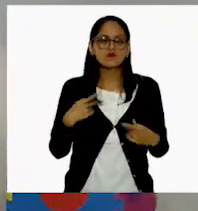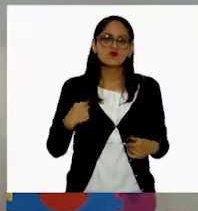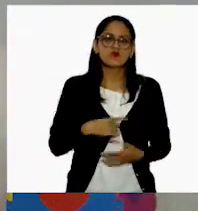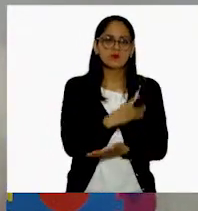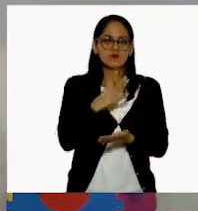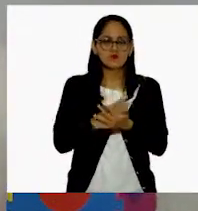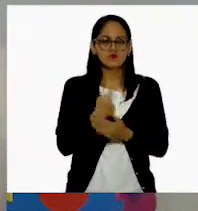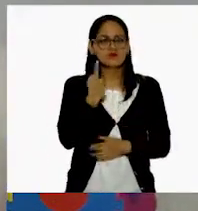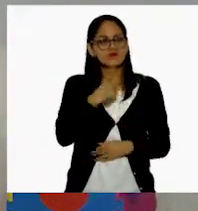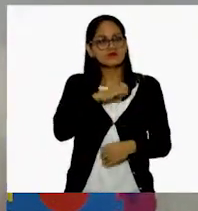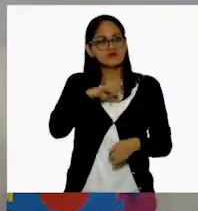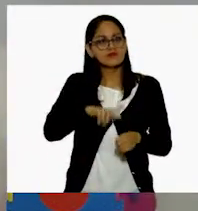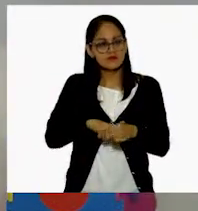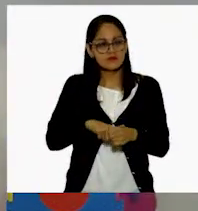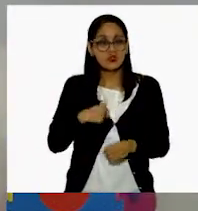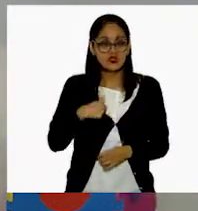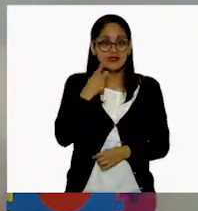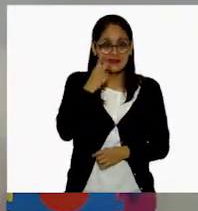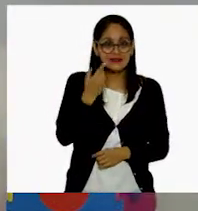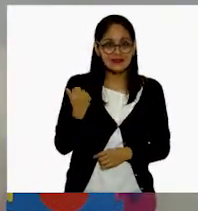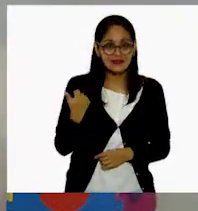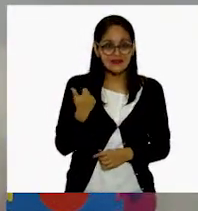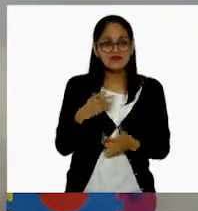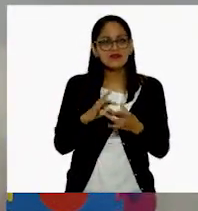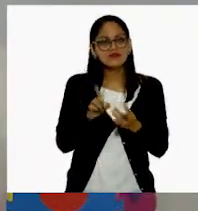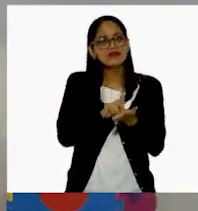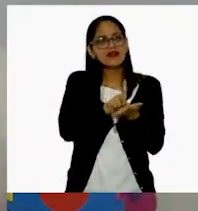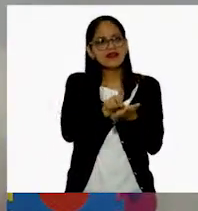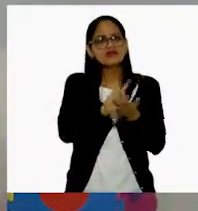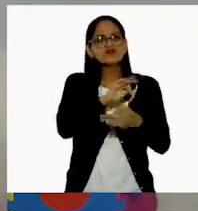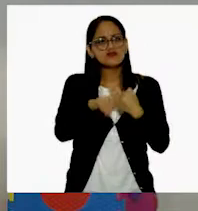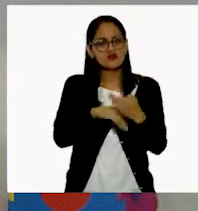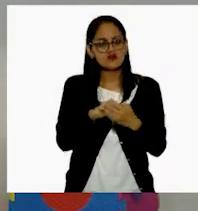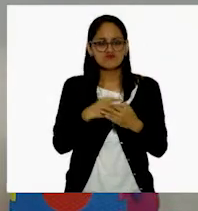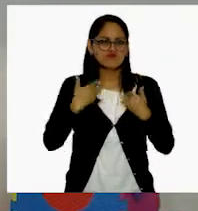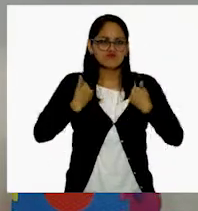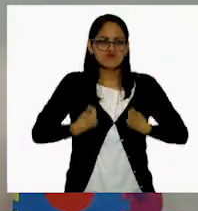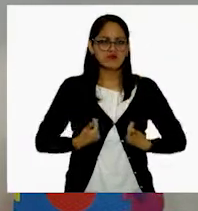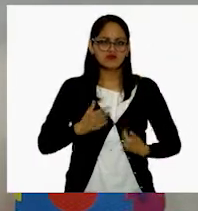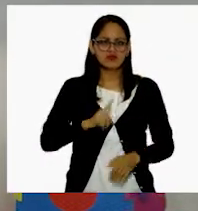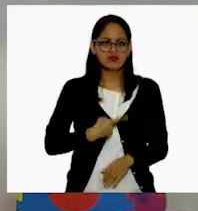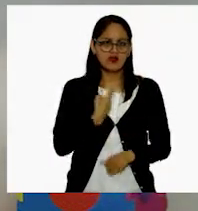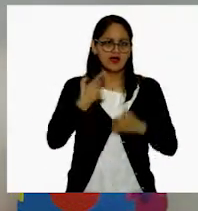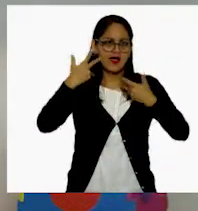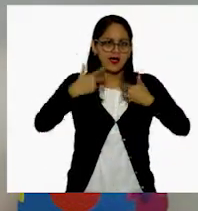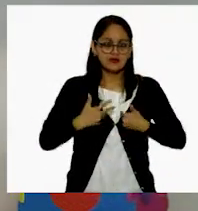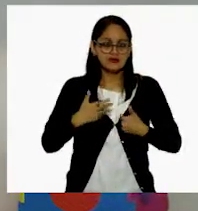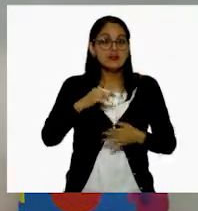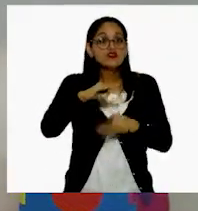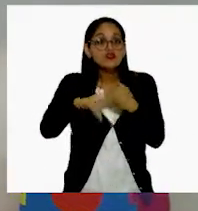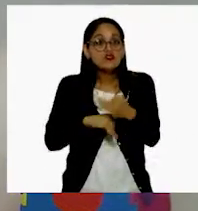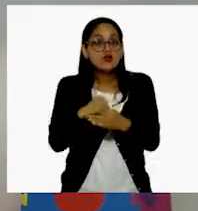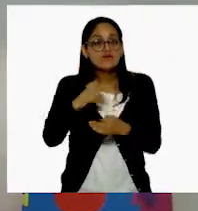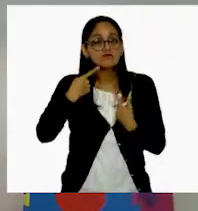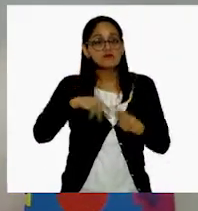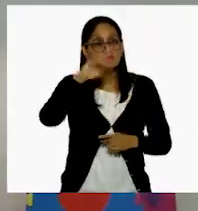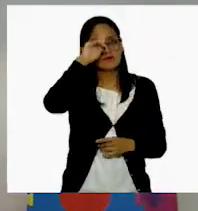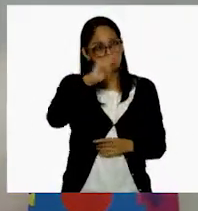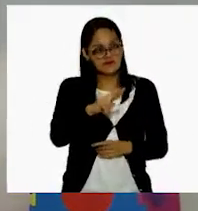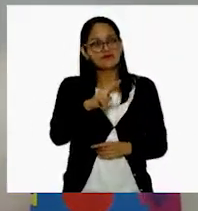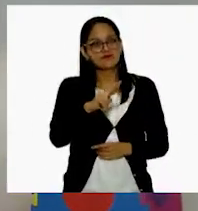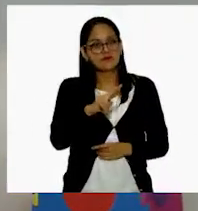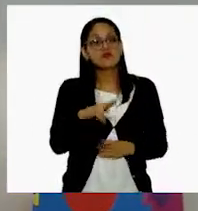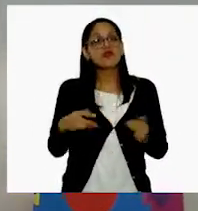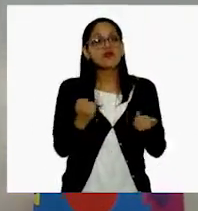únicas y especiales. Y como les dije antes, tenemos derecho a ser como somos y a que las demás personas nos respeten. Y al mismo